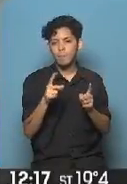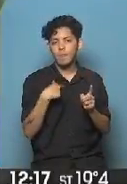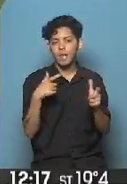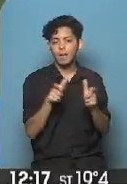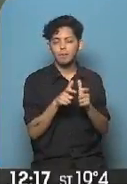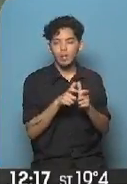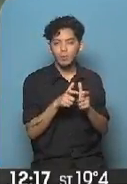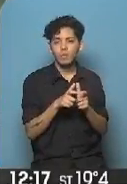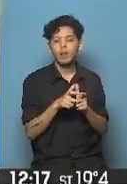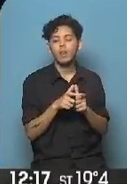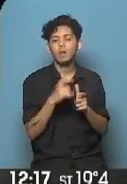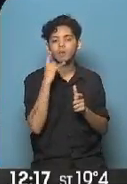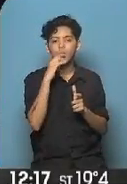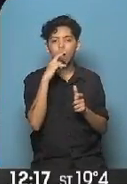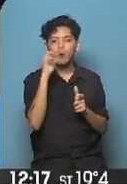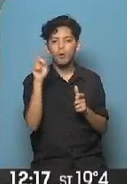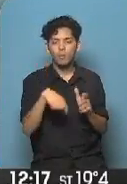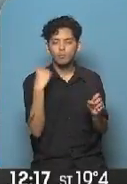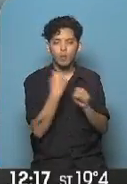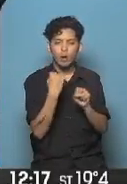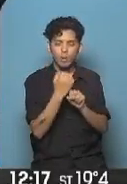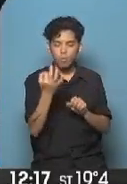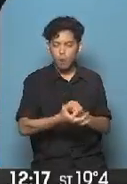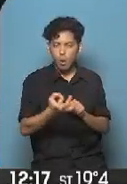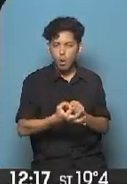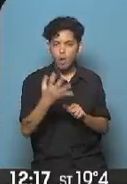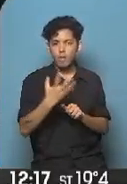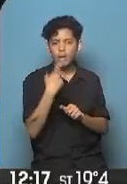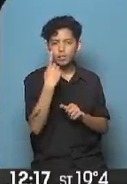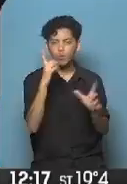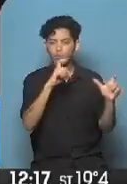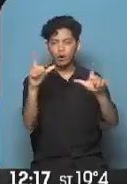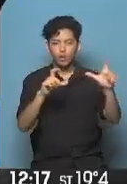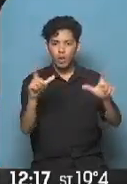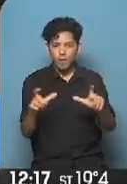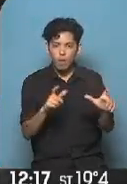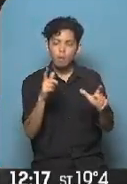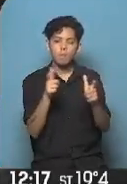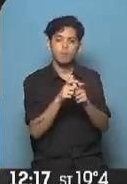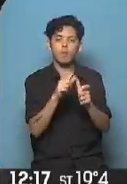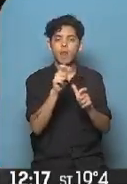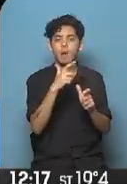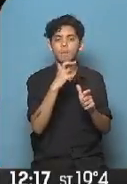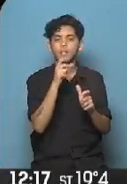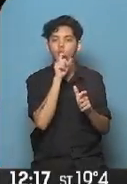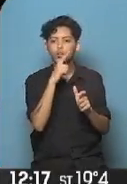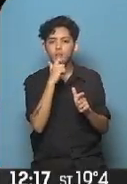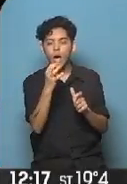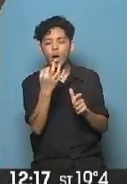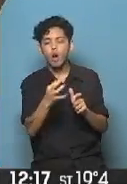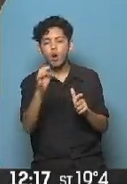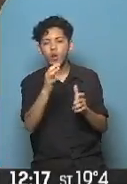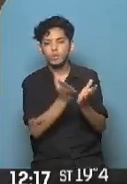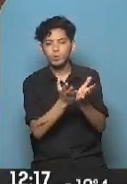Gustavo Biasi, que viene de hacer grandes trabajos como director de fotografía en películas, bueno, como La Patota o El Estudiante, y aquí se